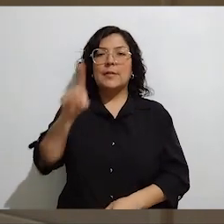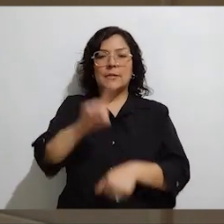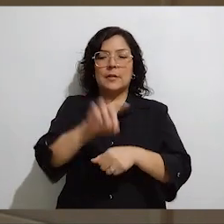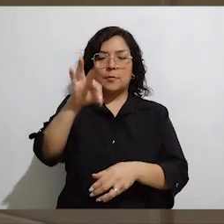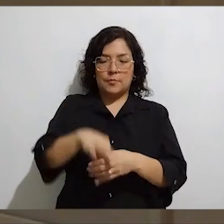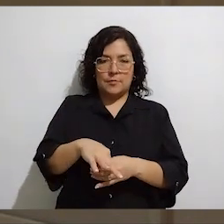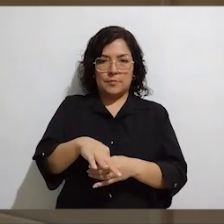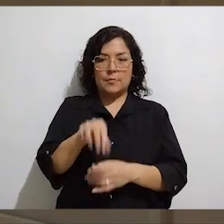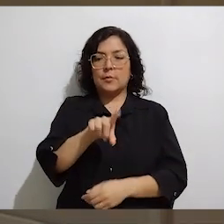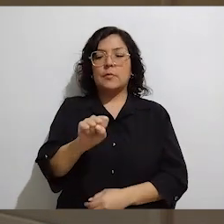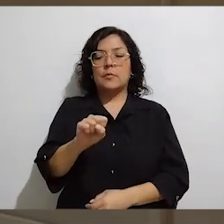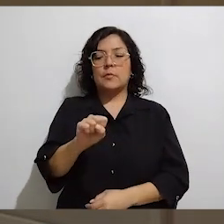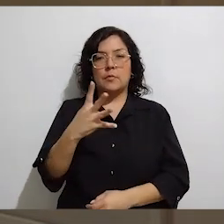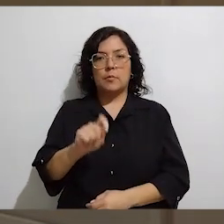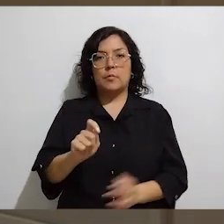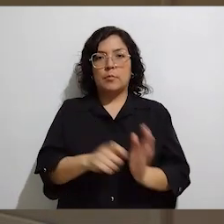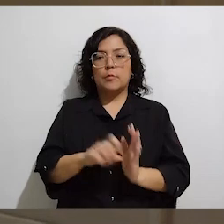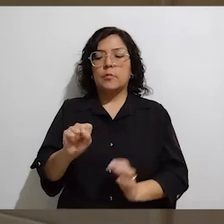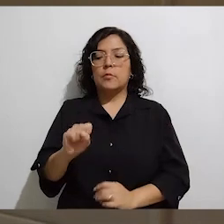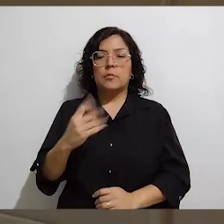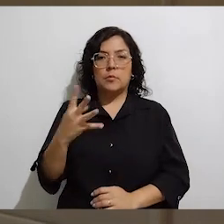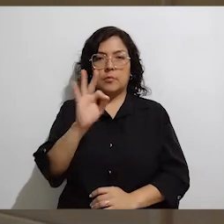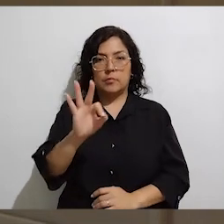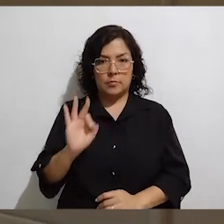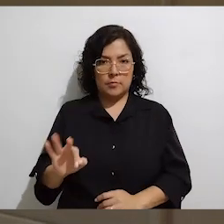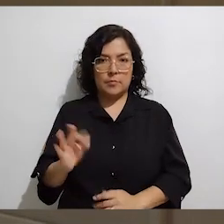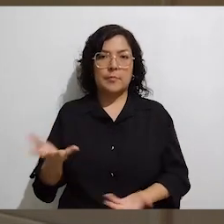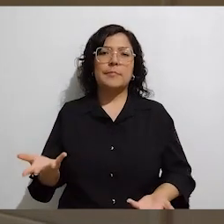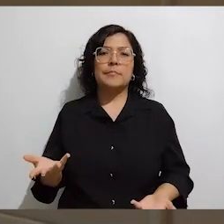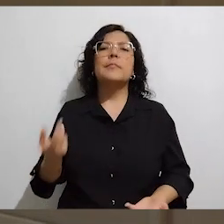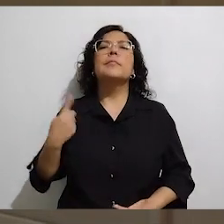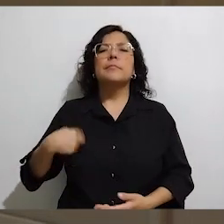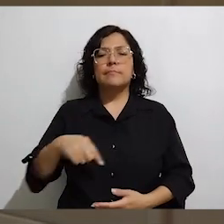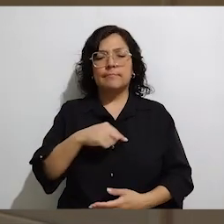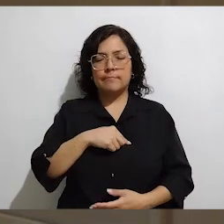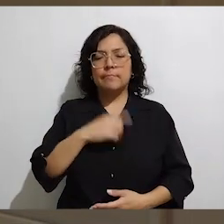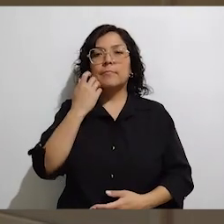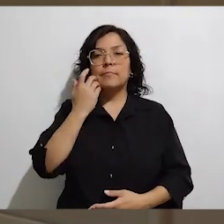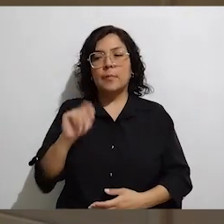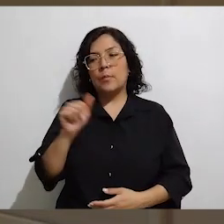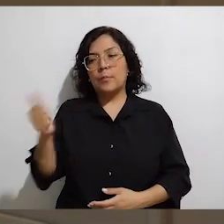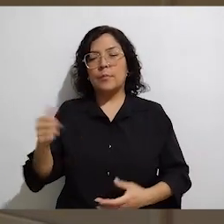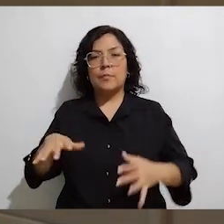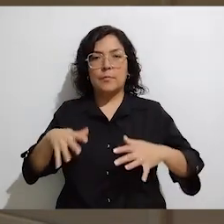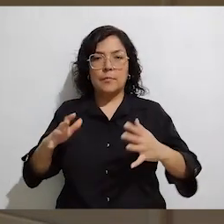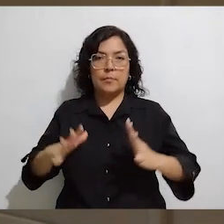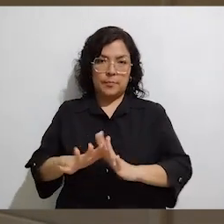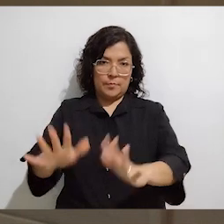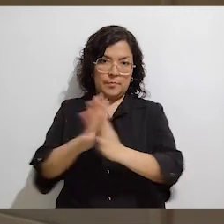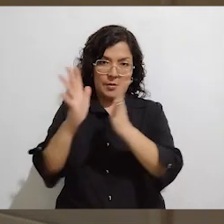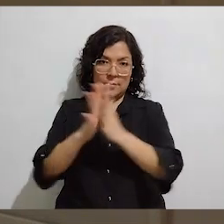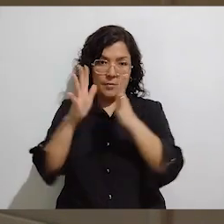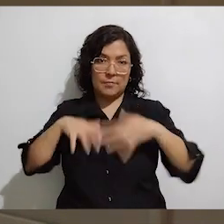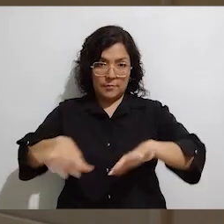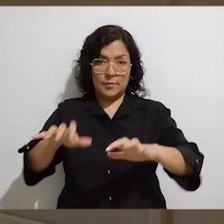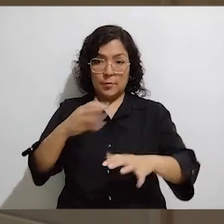64.64%. Mecanismos de participación ciudadana son las vías que tenemos la ciudadanía para poder ejercer nuestra opinión respecto